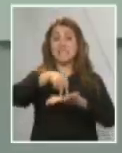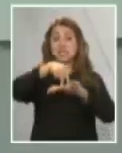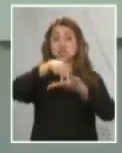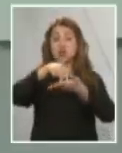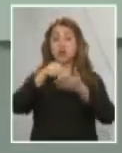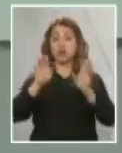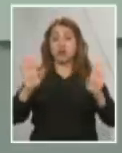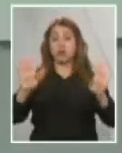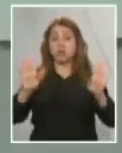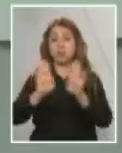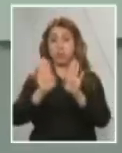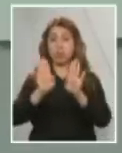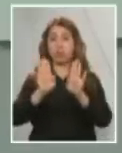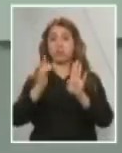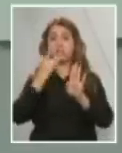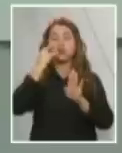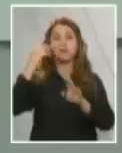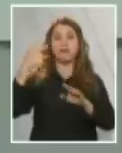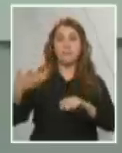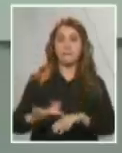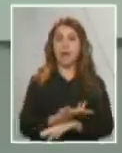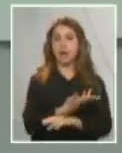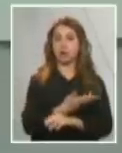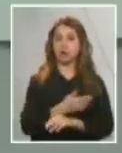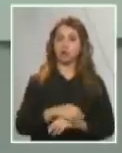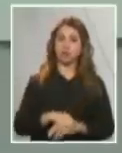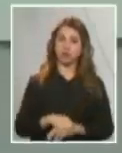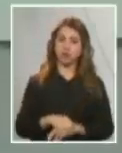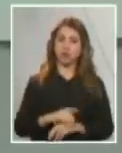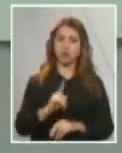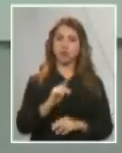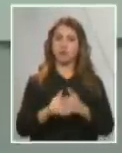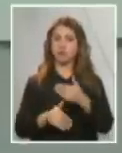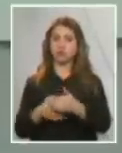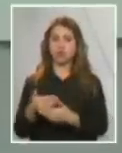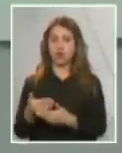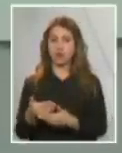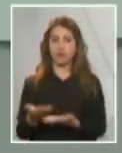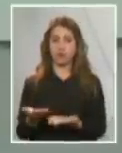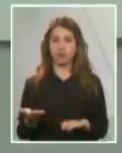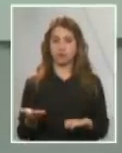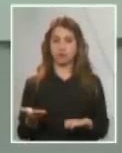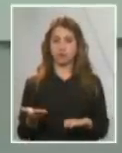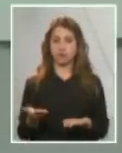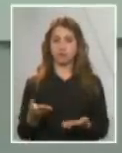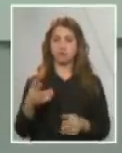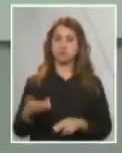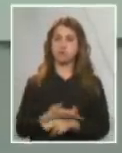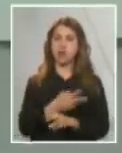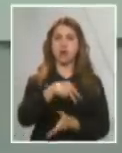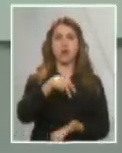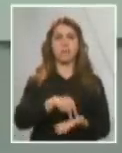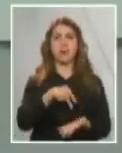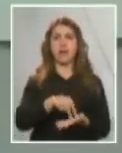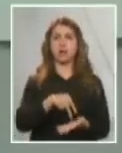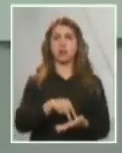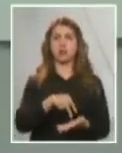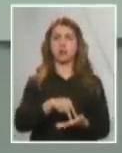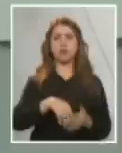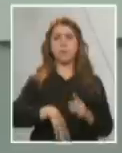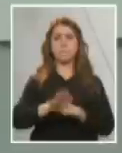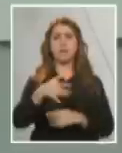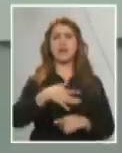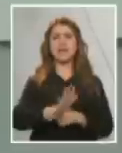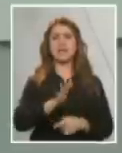Solo porque el ascensor estaba malo. No funcionaba. Estuvimos ahí como más de